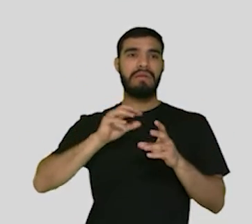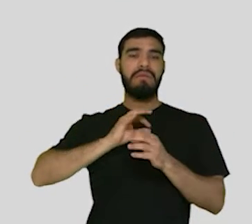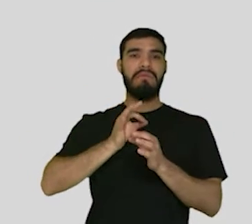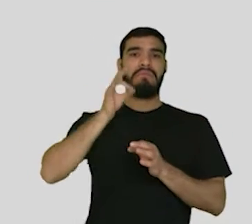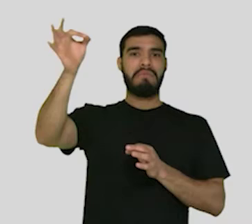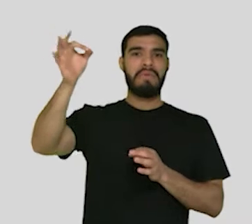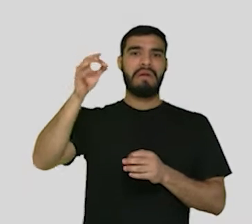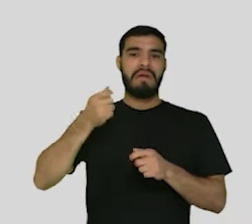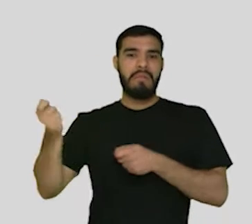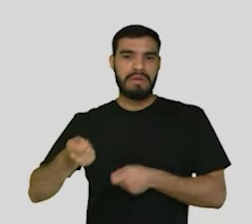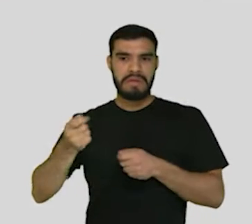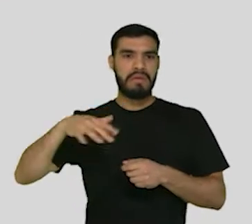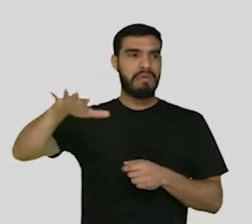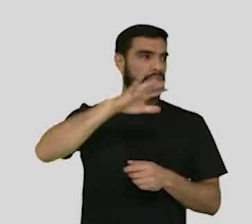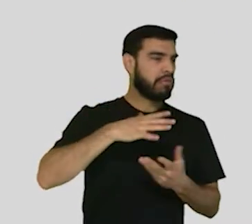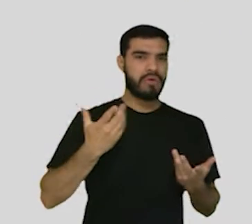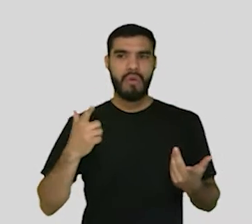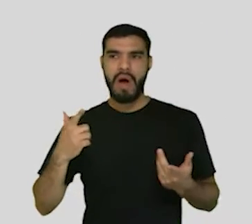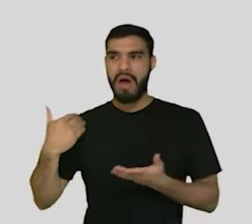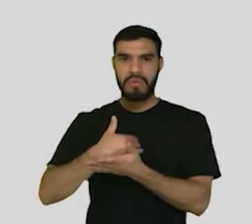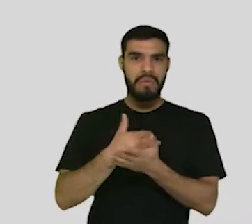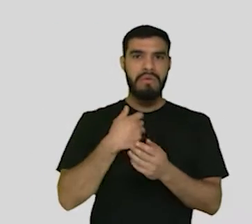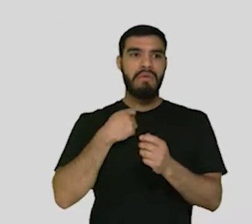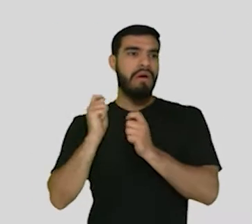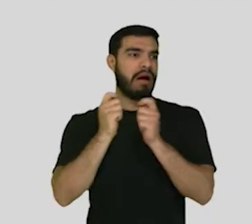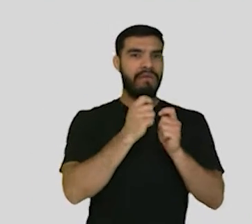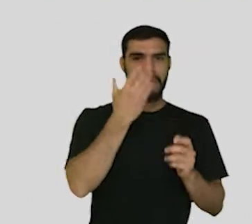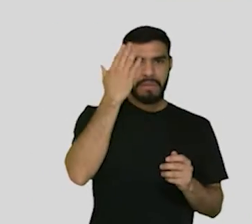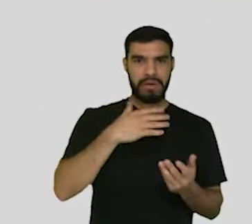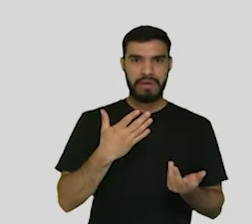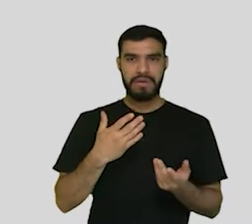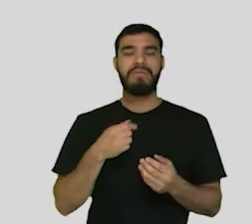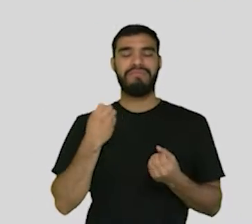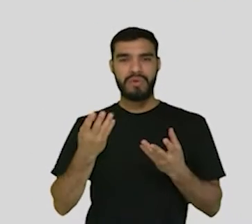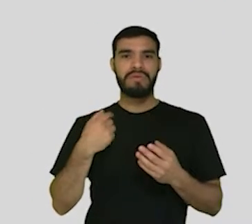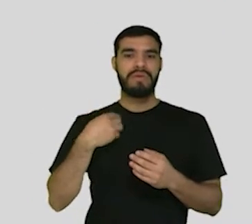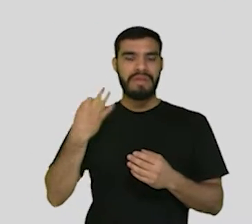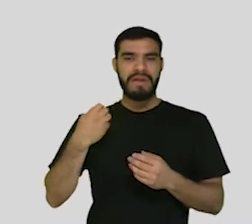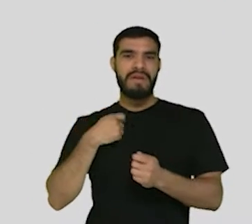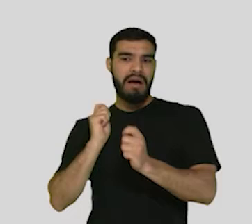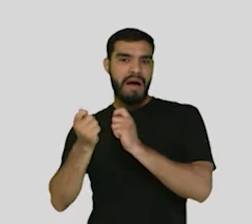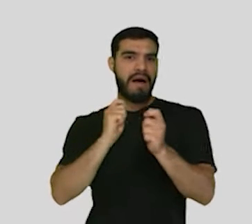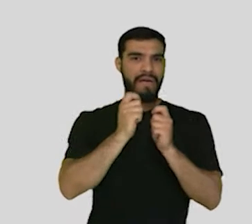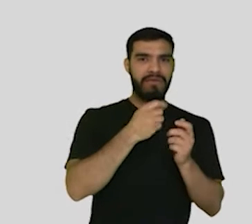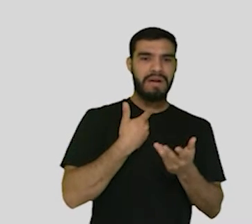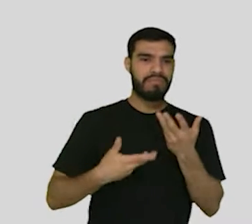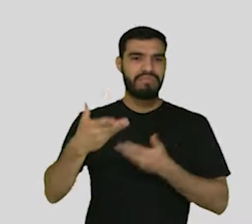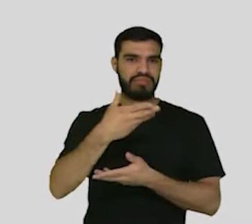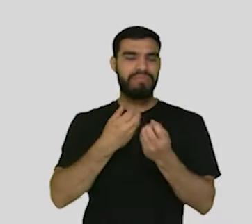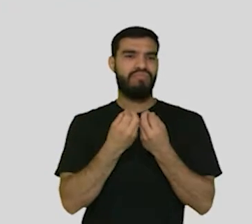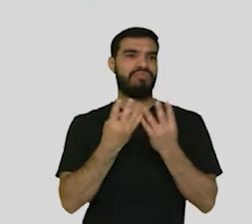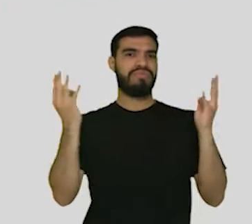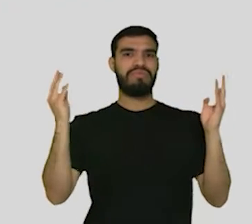orero esa yepa o pajendape o enja tapisa oye